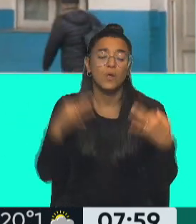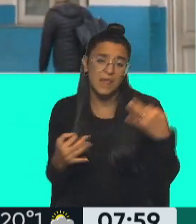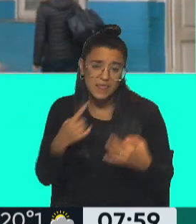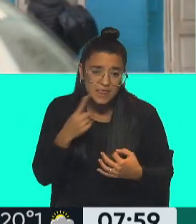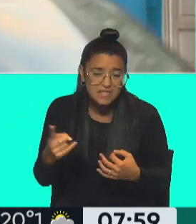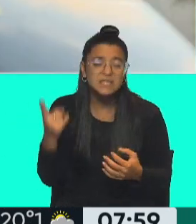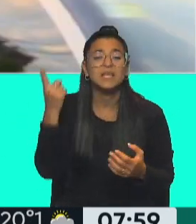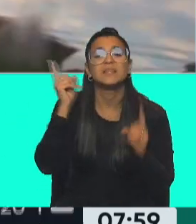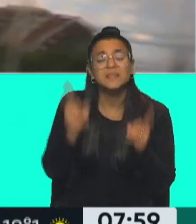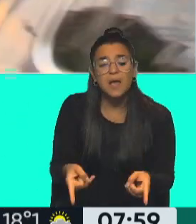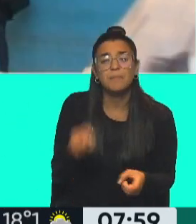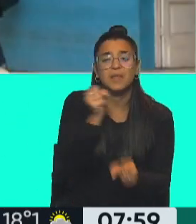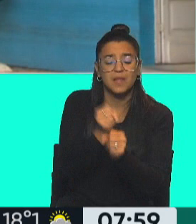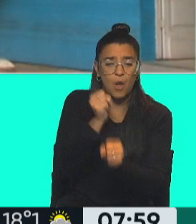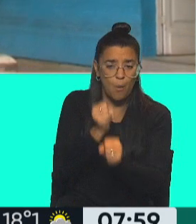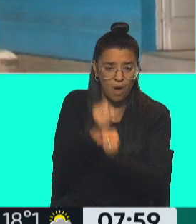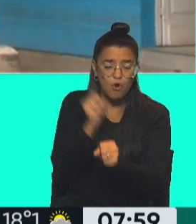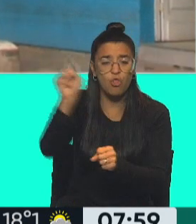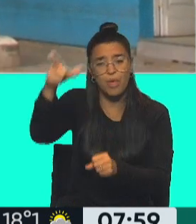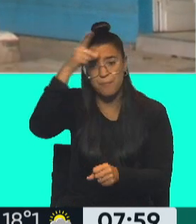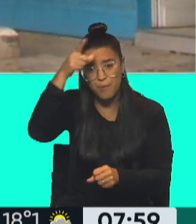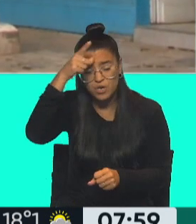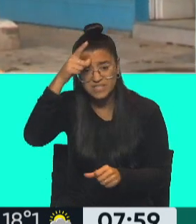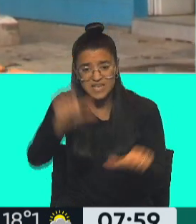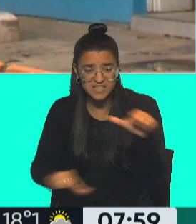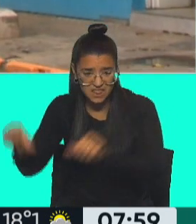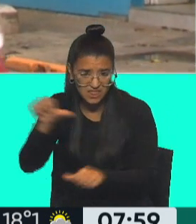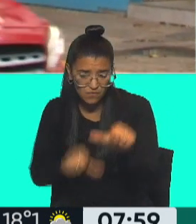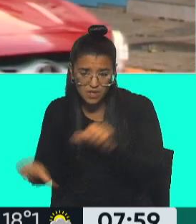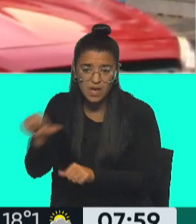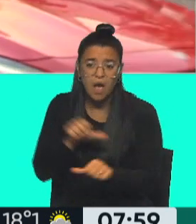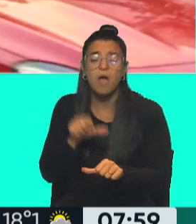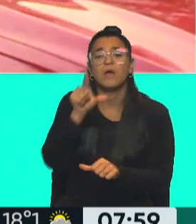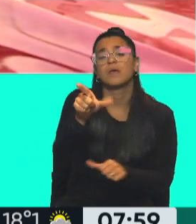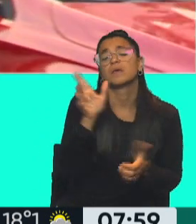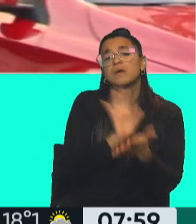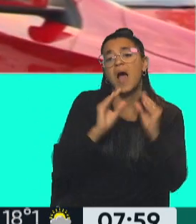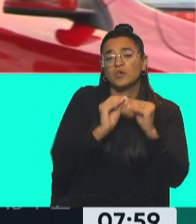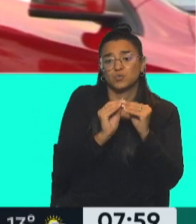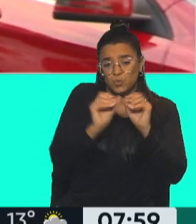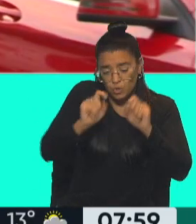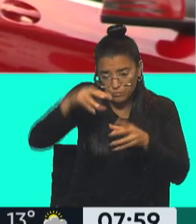además, la labor de los peritos de la policía científica y desde asuntos